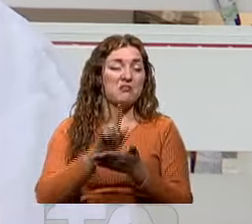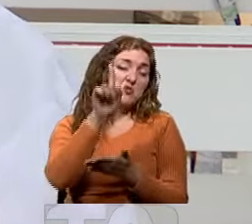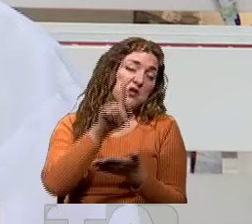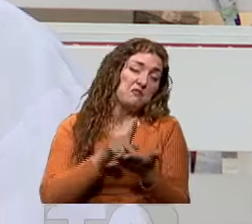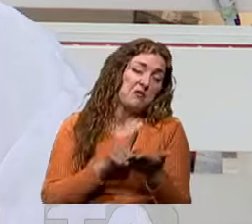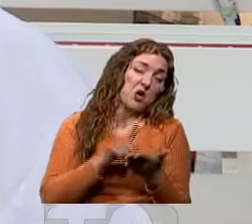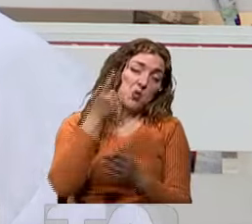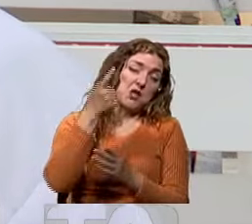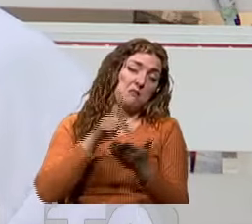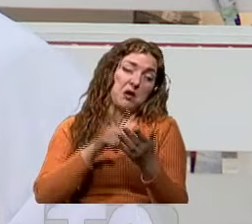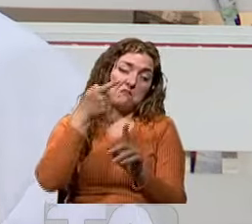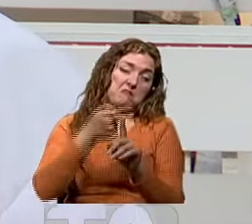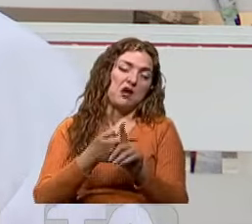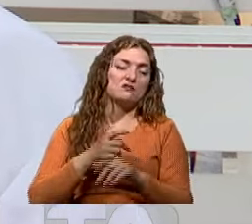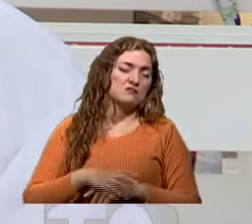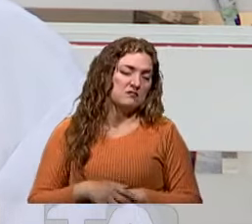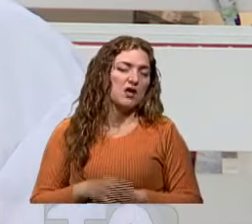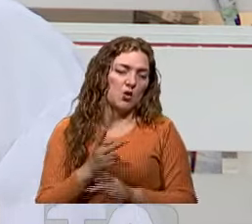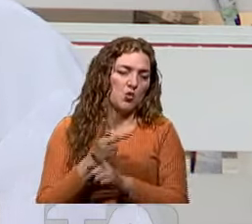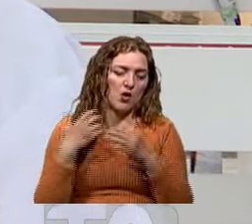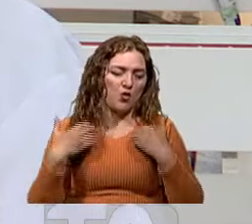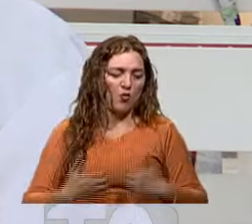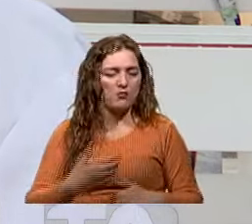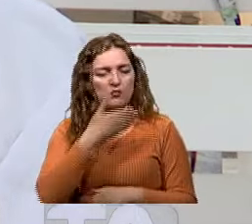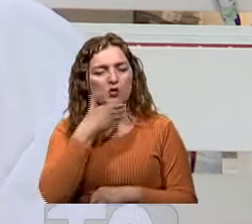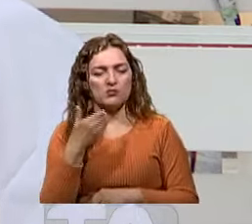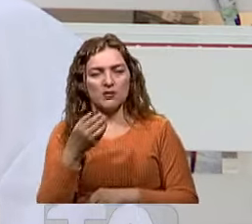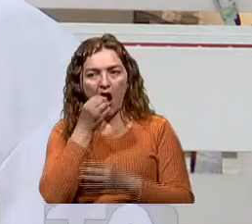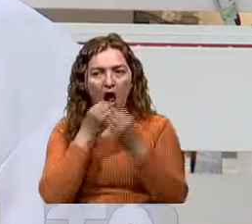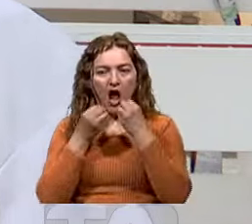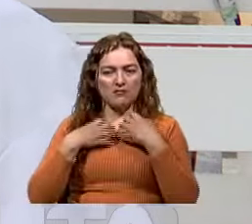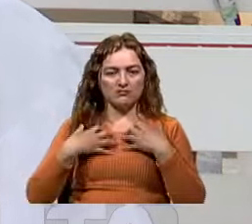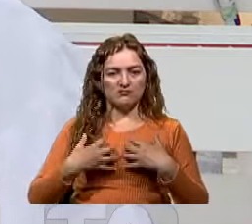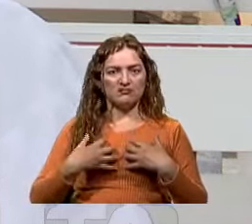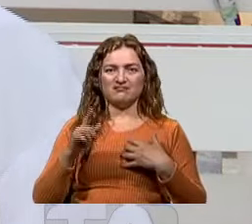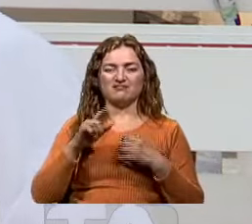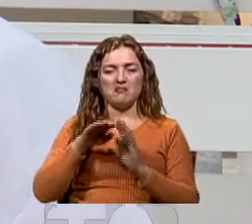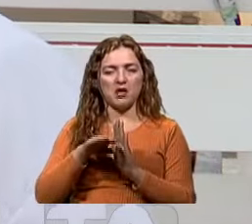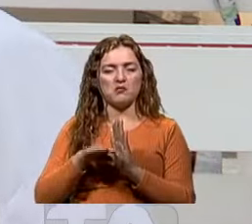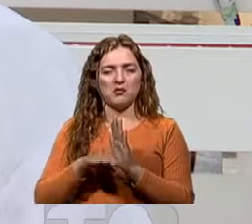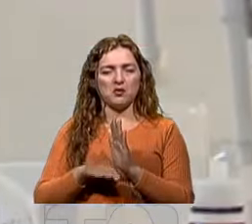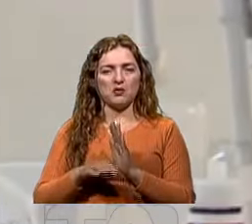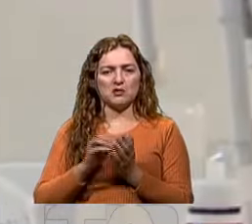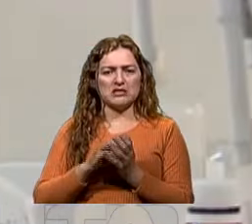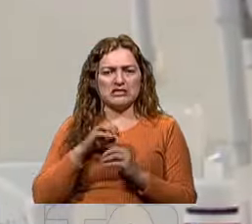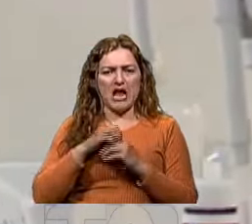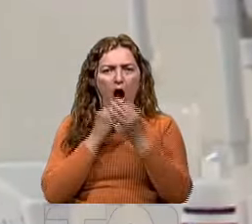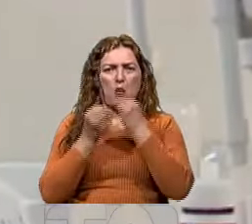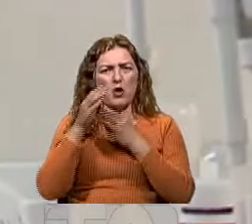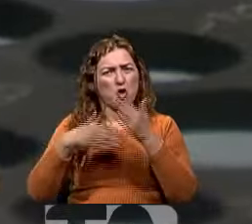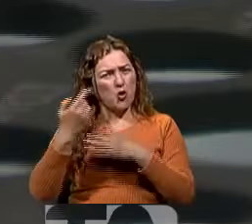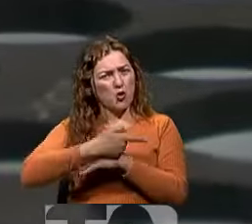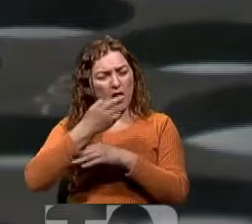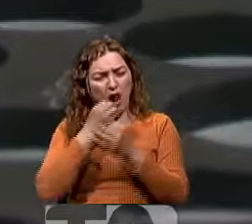vez por mes. Esto va a limitar mucho que el metal pueda ingresar a nuestro organismo y que se vaya acumulando. El estudio señala